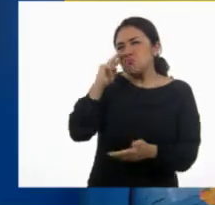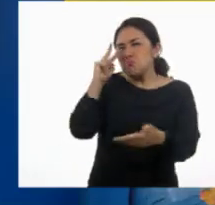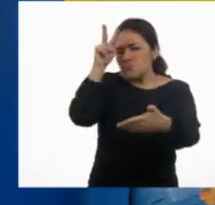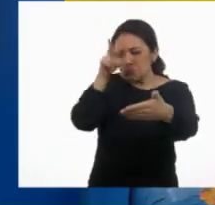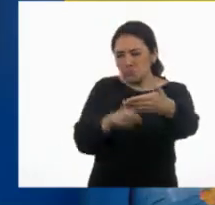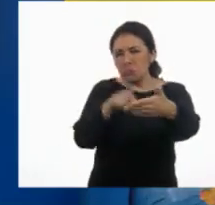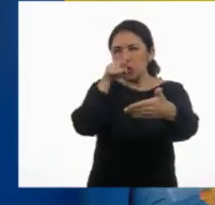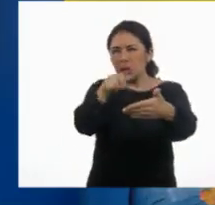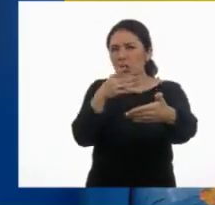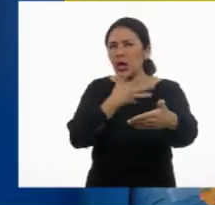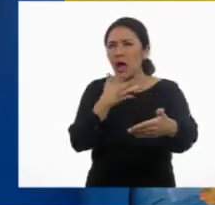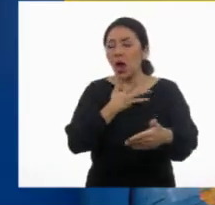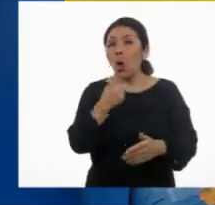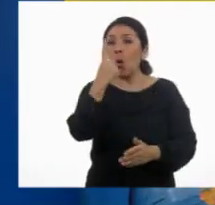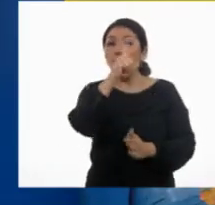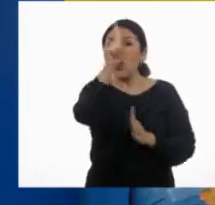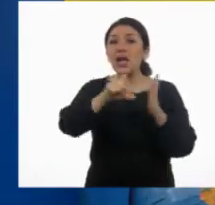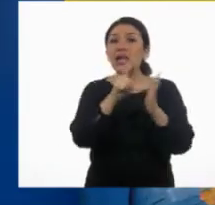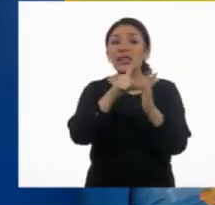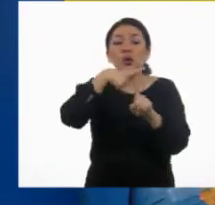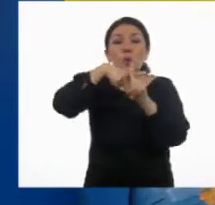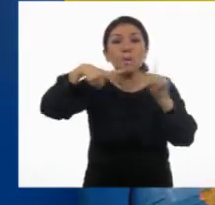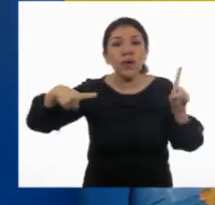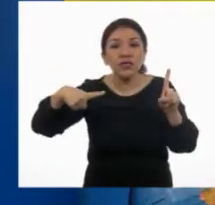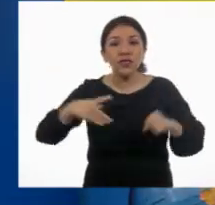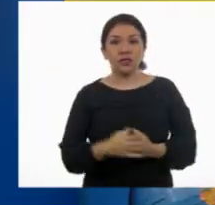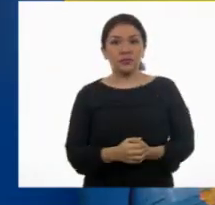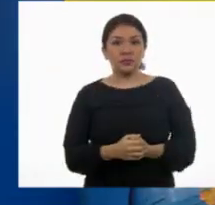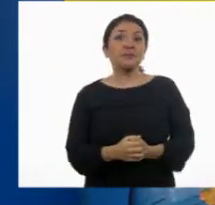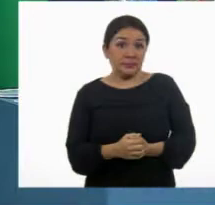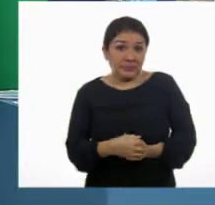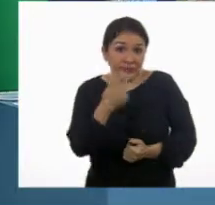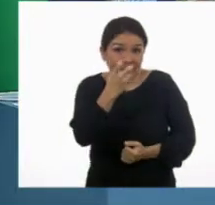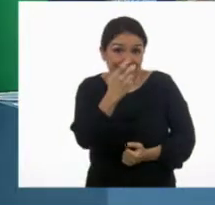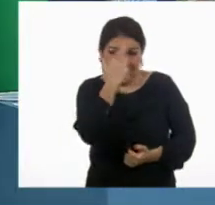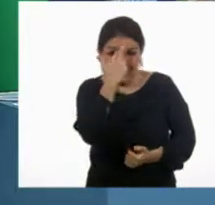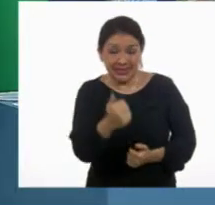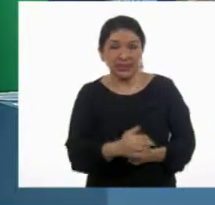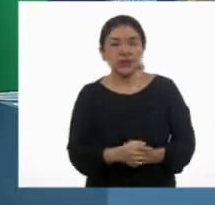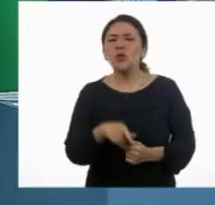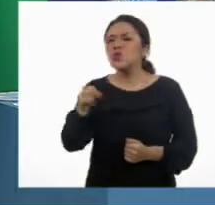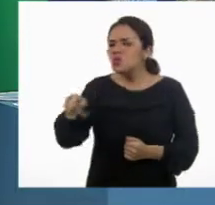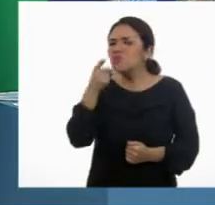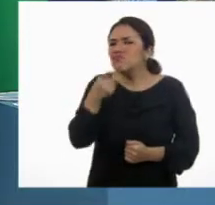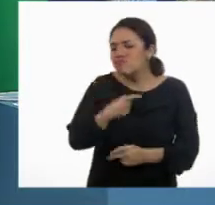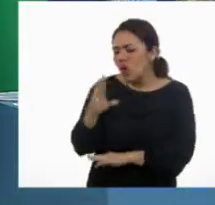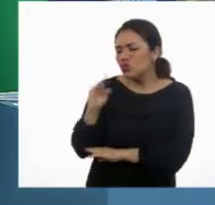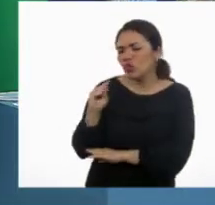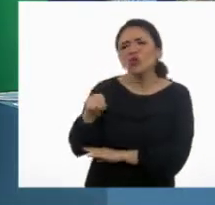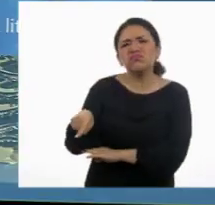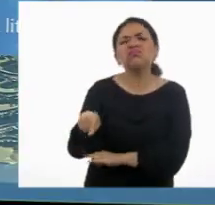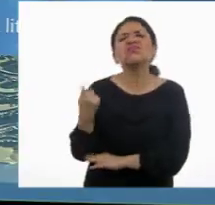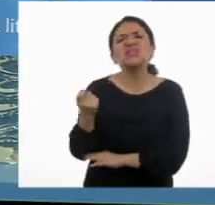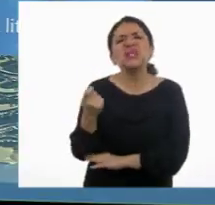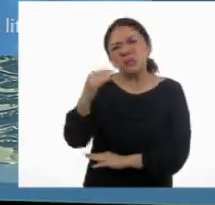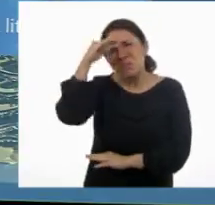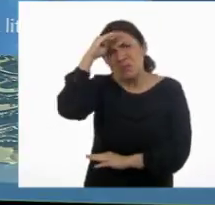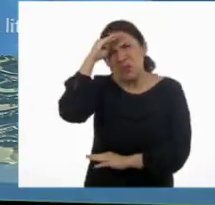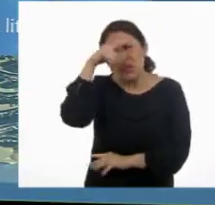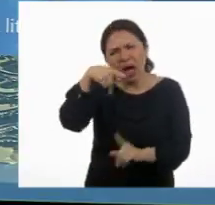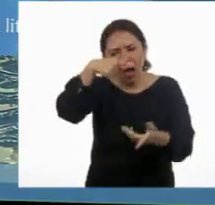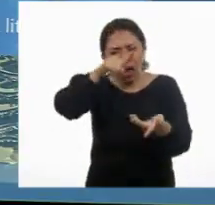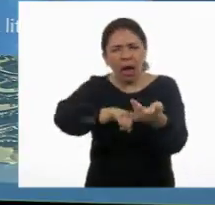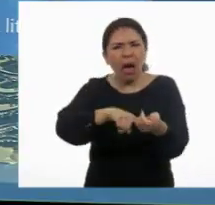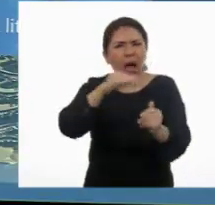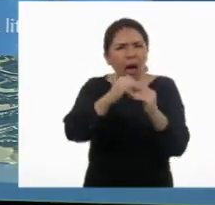botella es de 1.5 litros. Sí, muy bien. ¿Y tú, Tom, de qué capacidad crees que